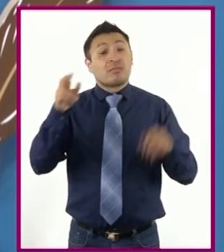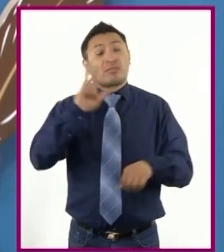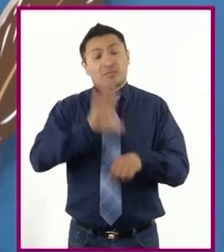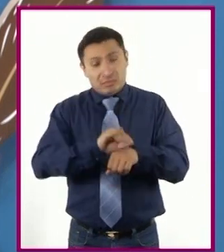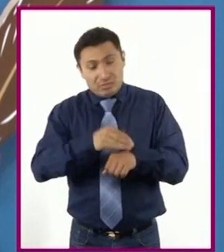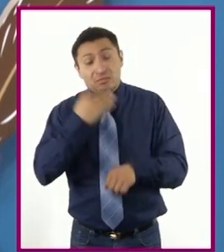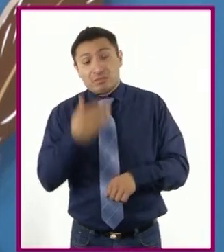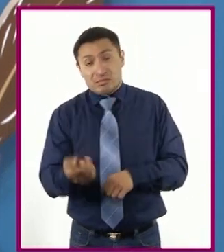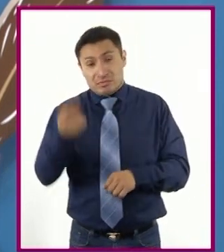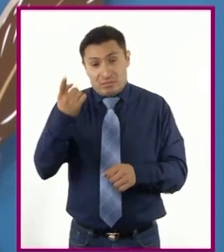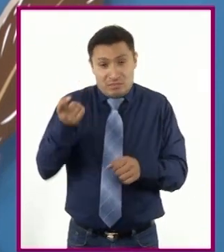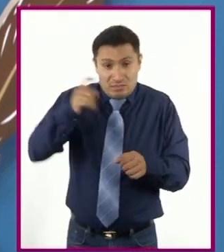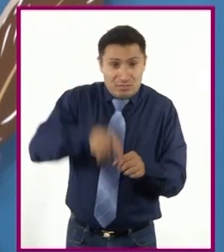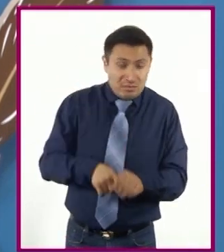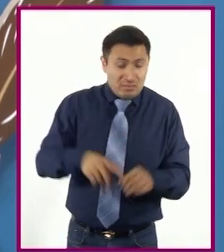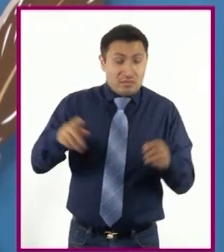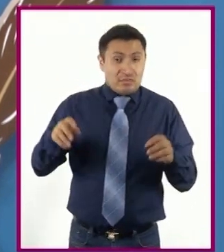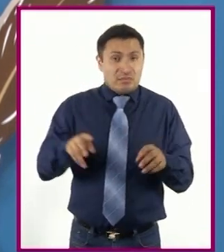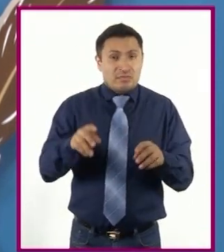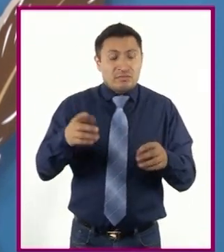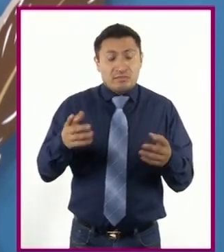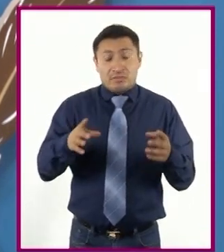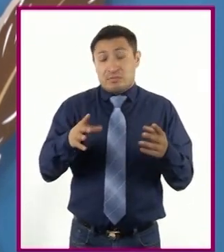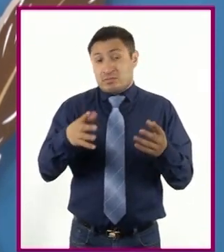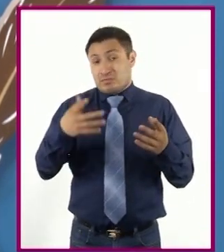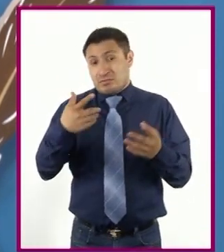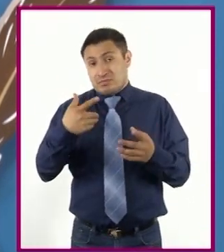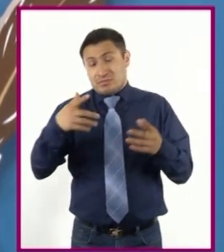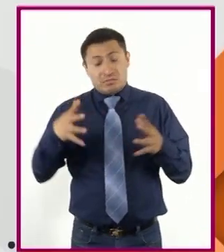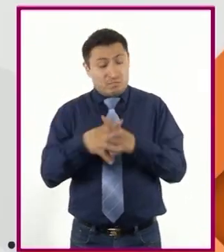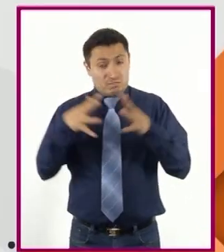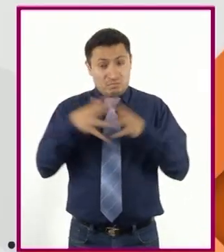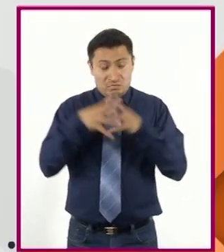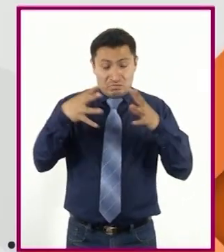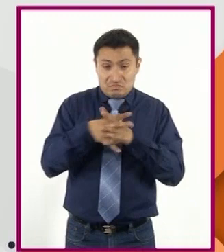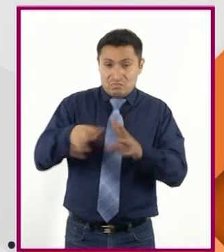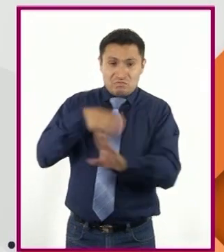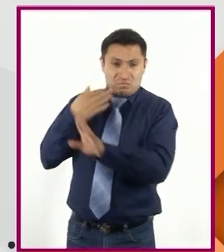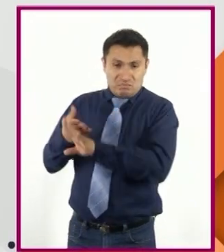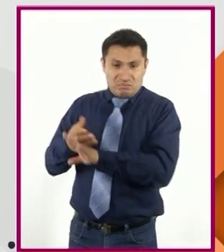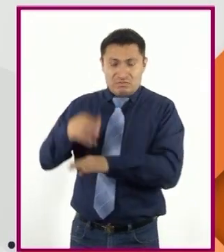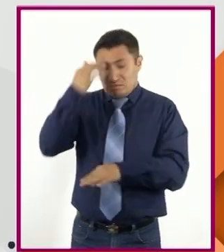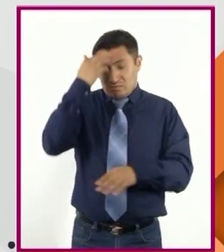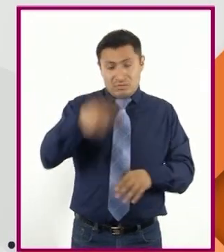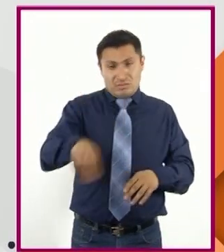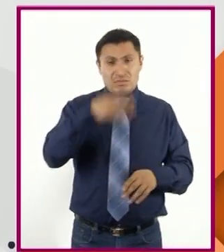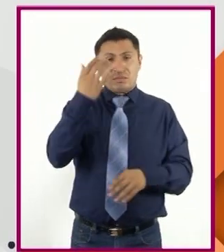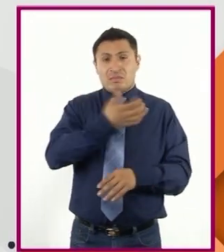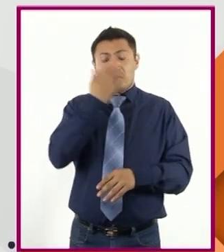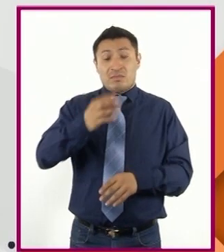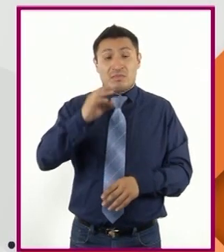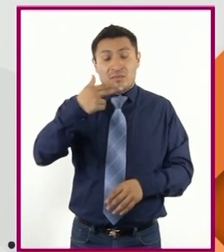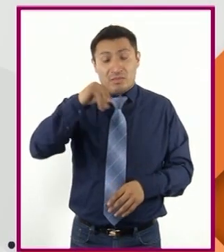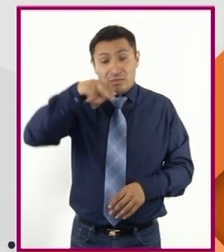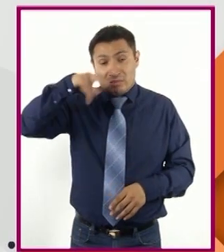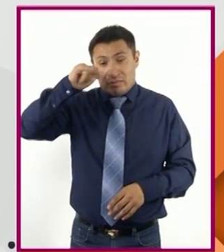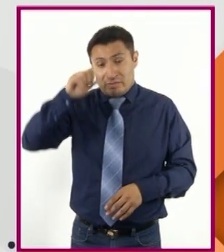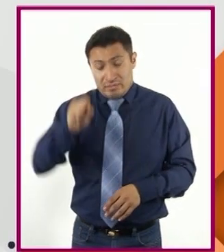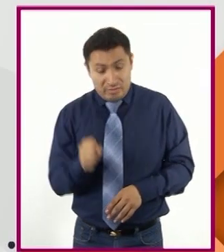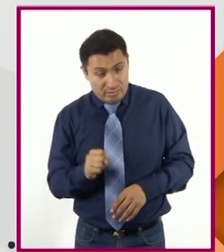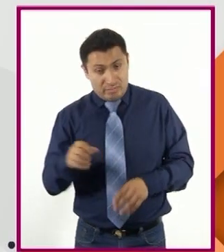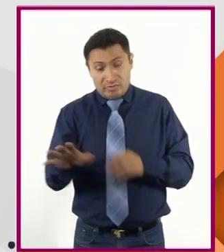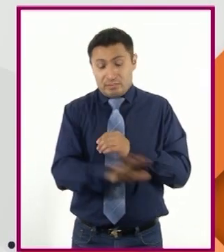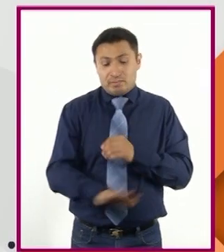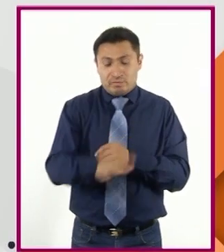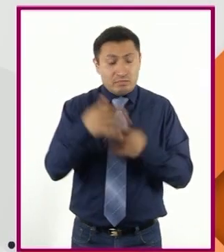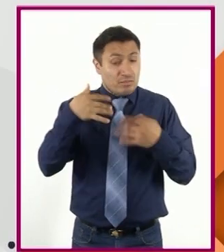a formar partidas de guerrilleros para combatir a los invasores. Conocidos con el nombre popular de chinacos, fueron la